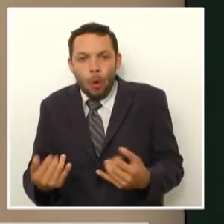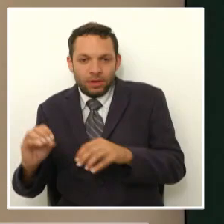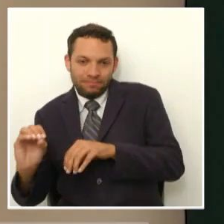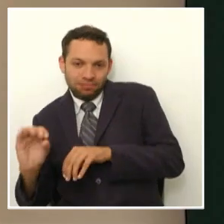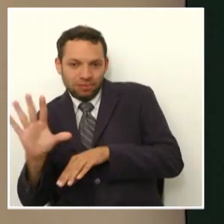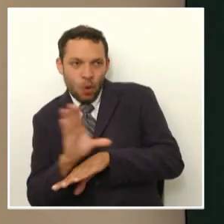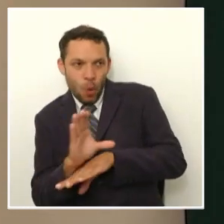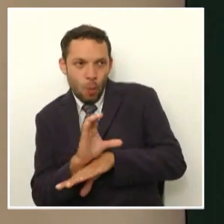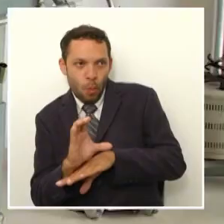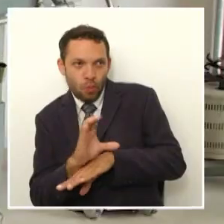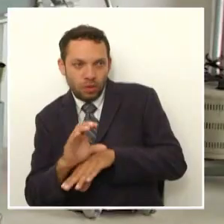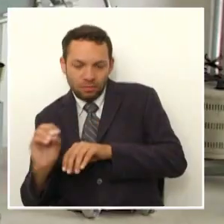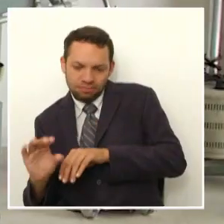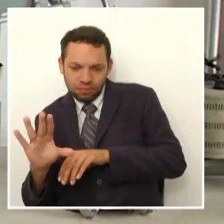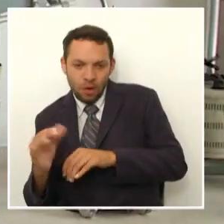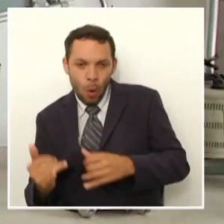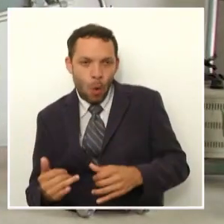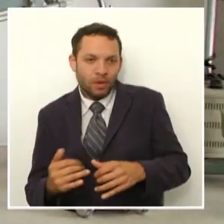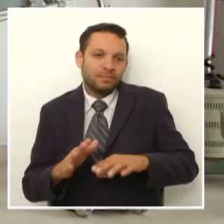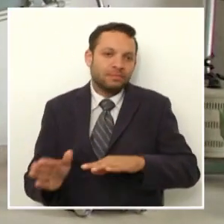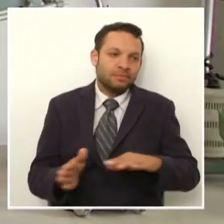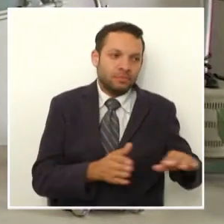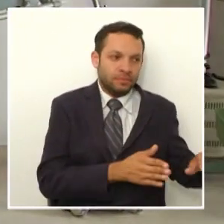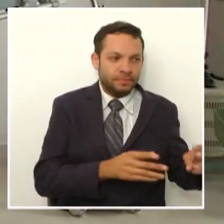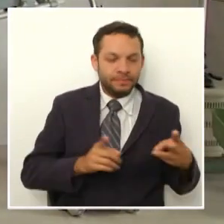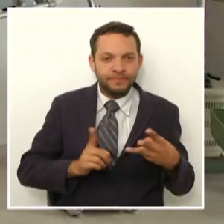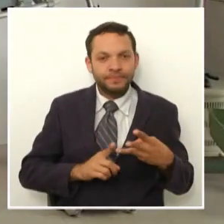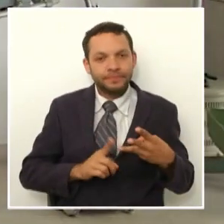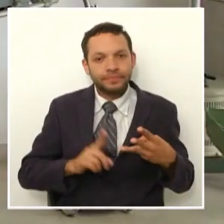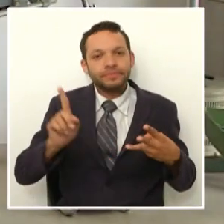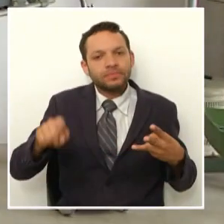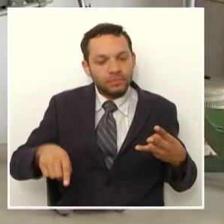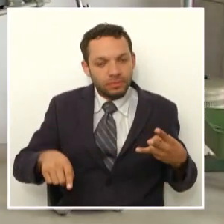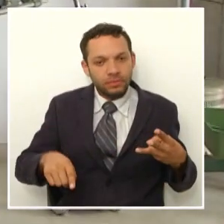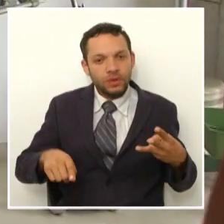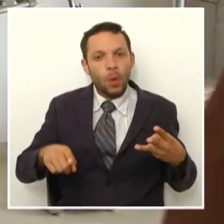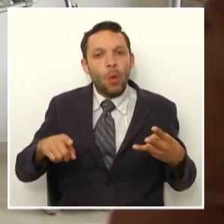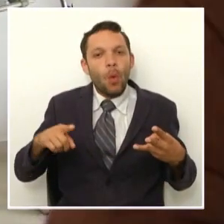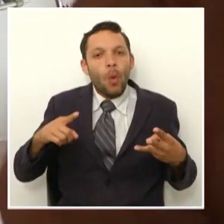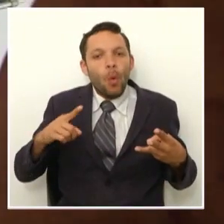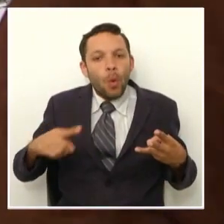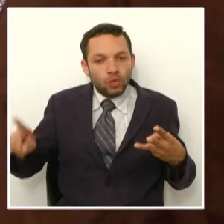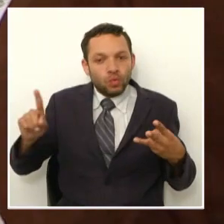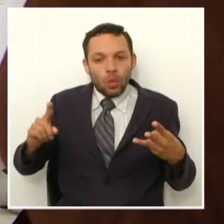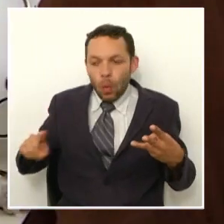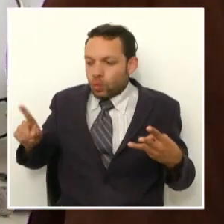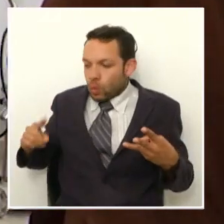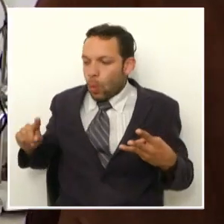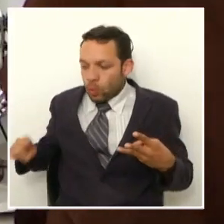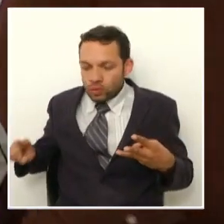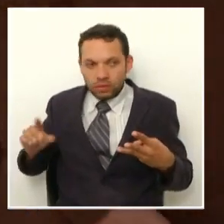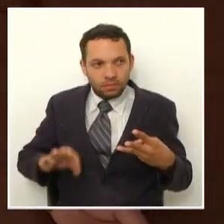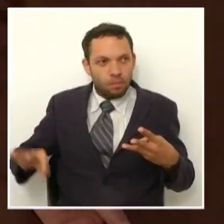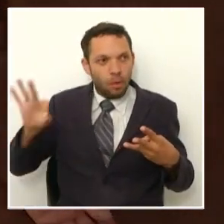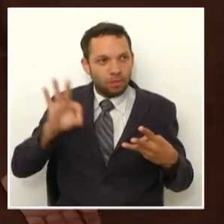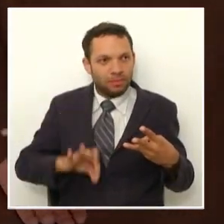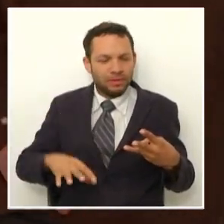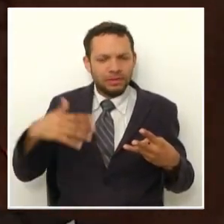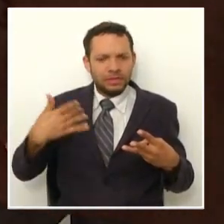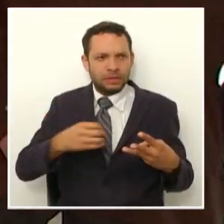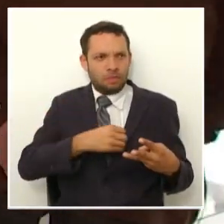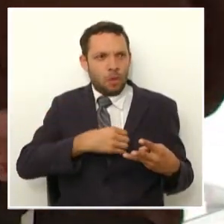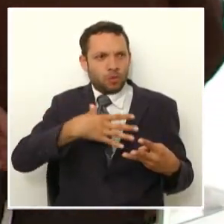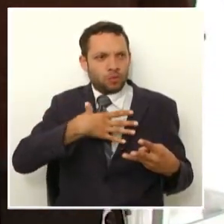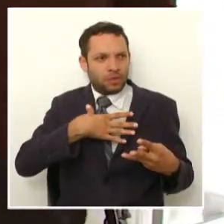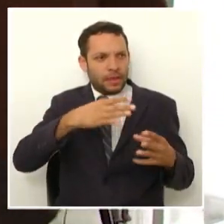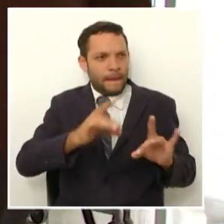completamente diferente. Voy a mostrarles entonces otros equipos también que tienen una significación enorme desde el